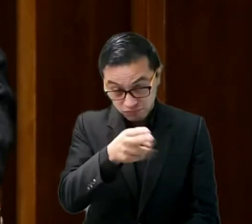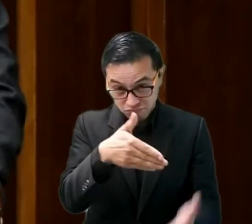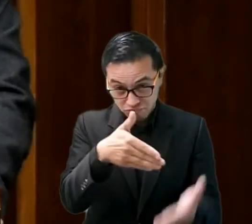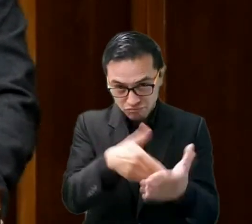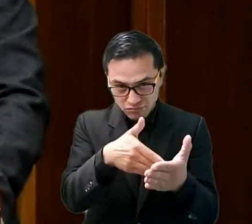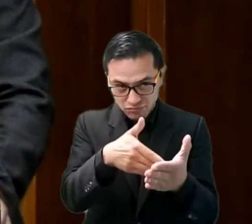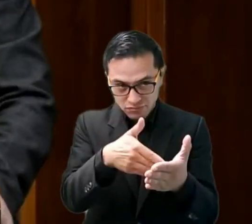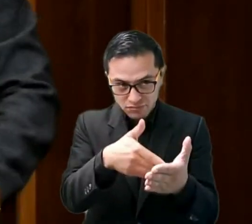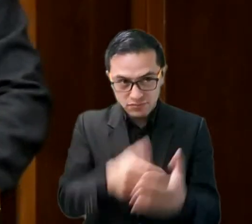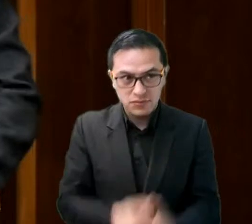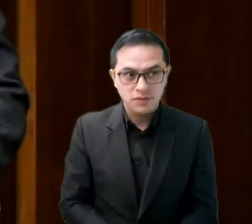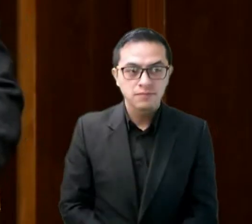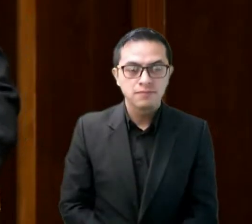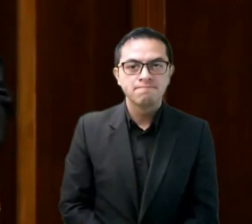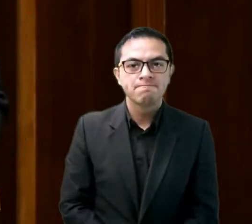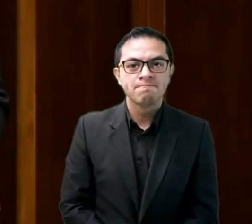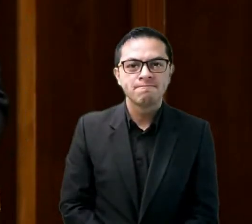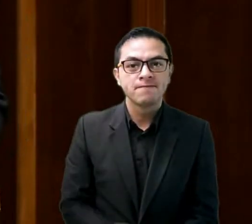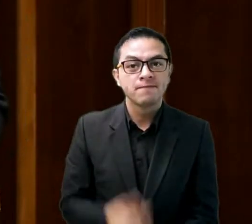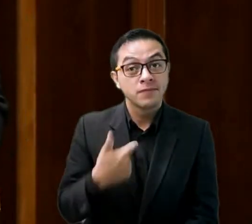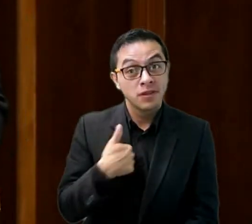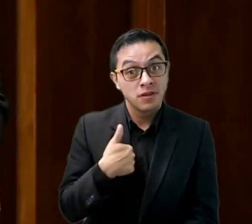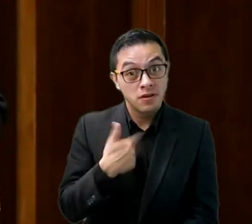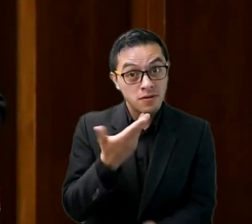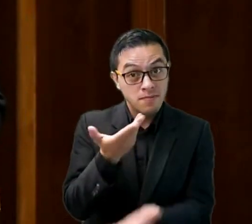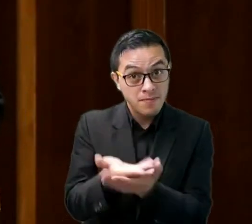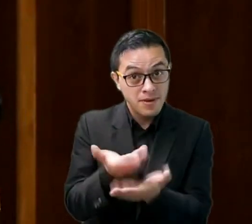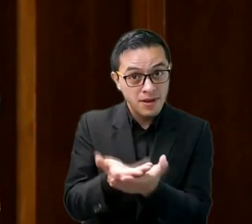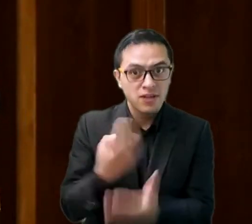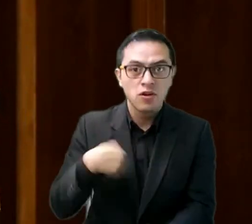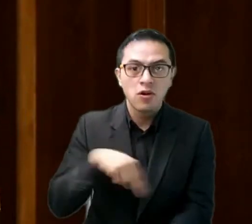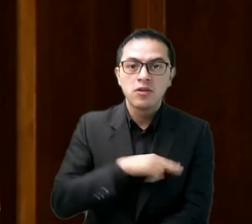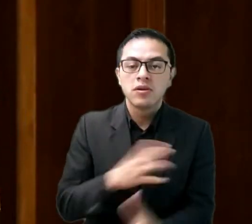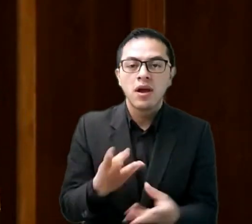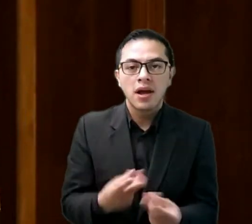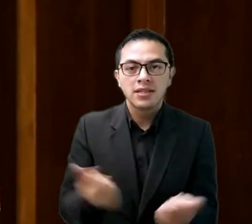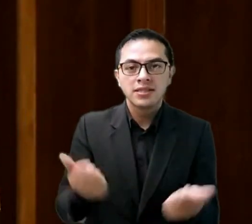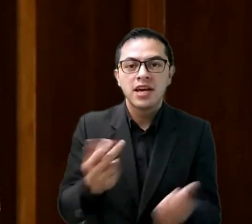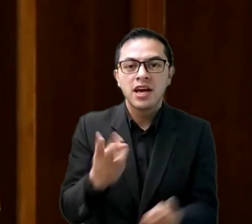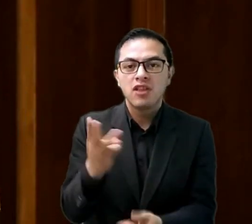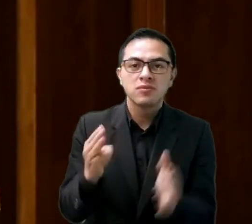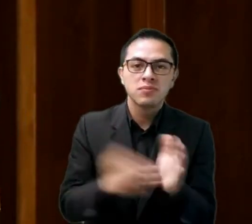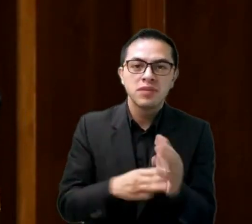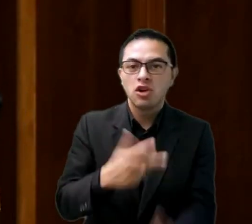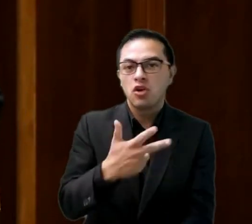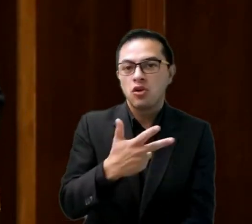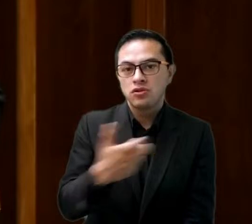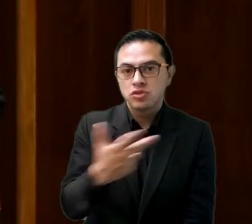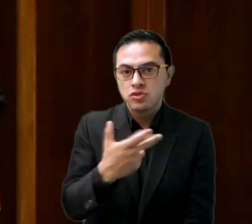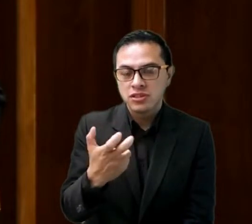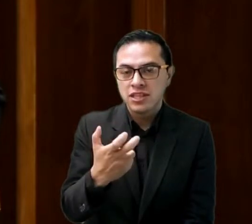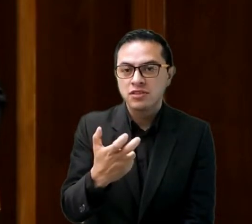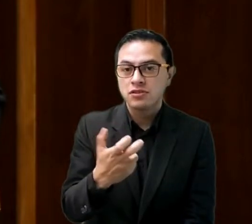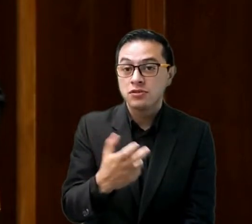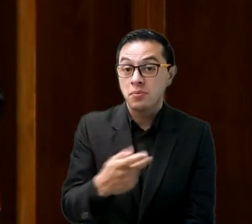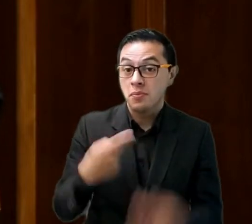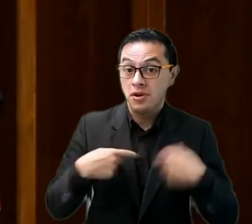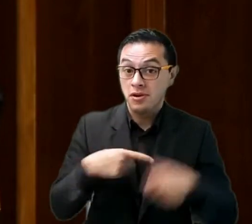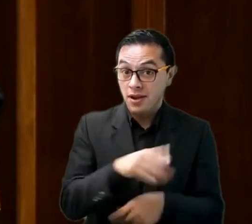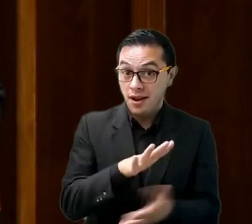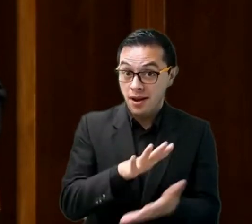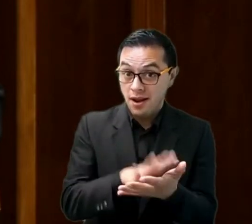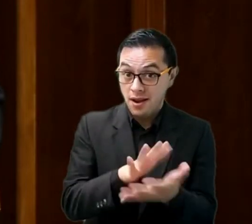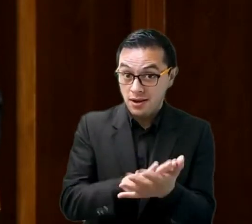Yo insisto, si gastamos 2,800 pesos mensuales en un reo y